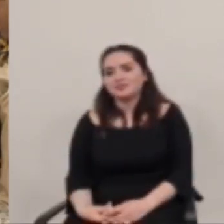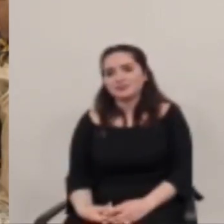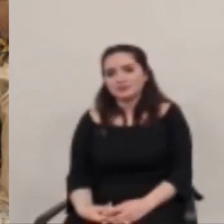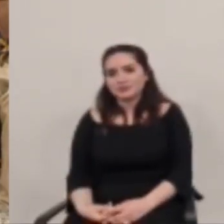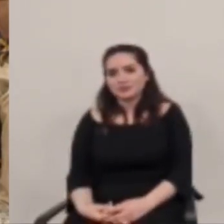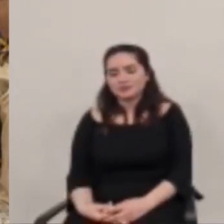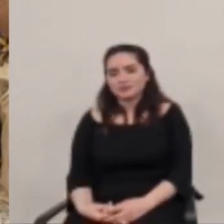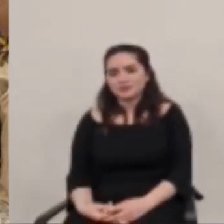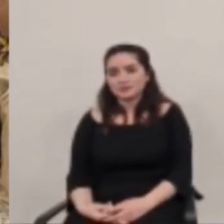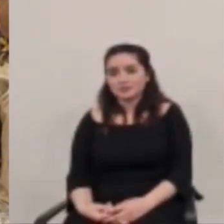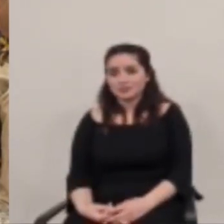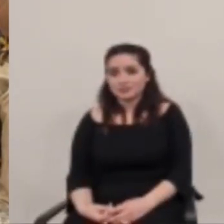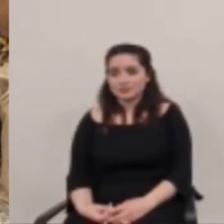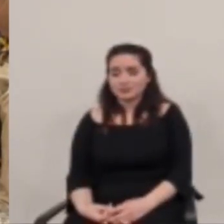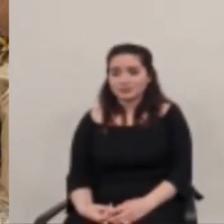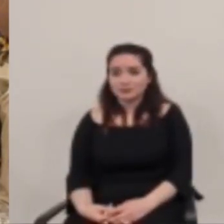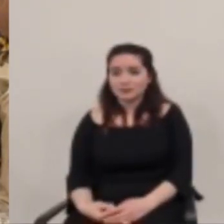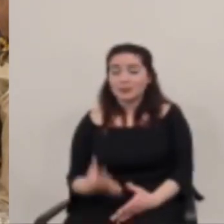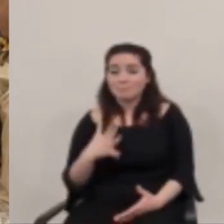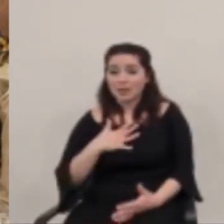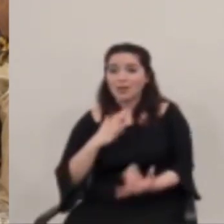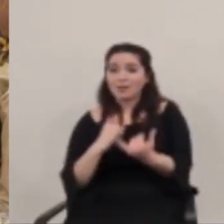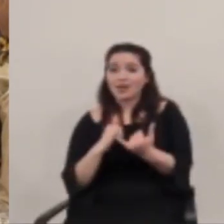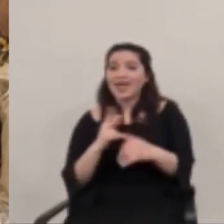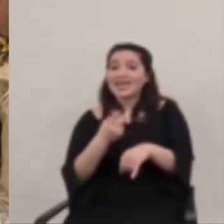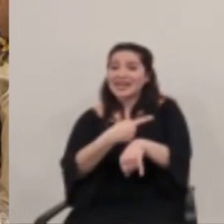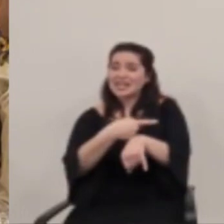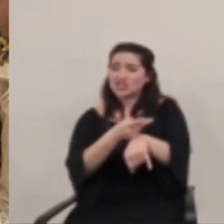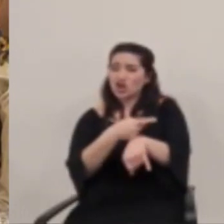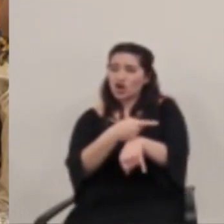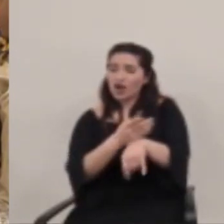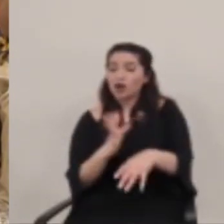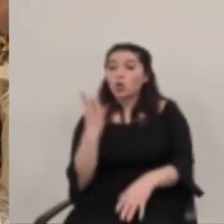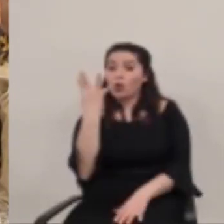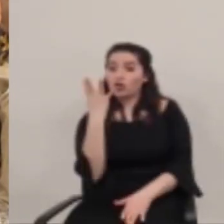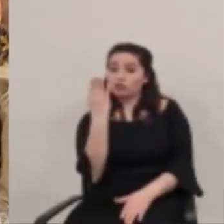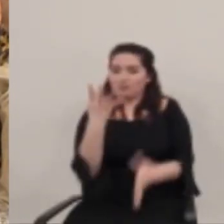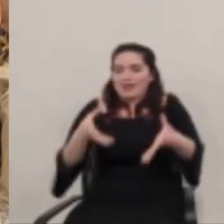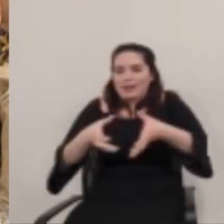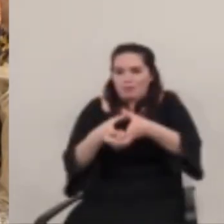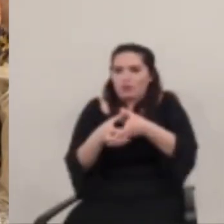dos médicas, una kinesióloga, y entre las cuatro formábamos el equipo.